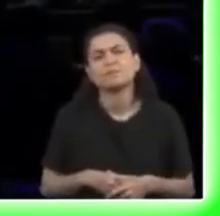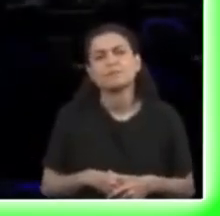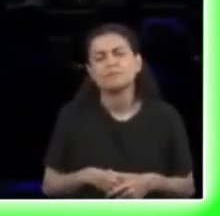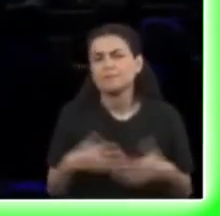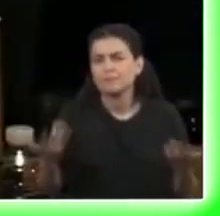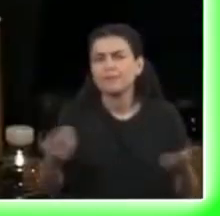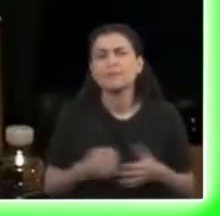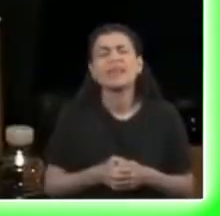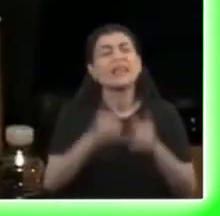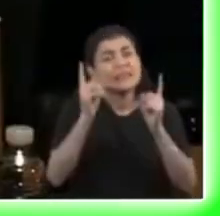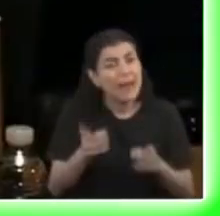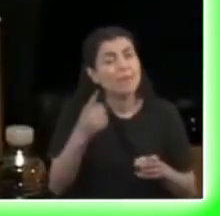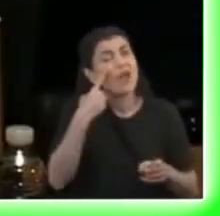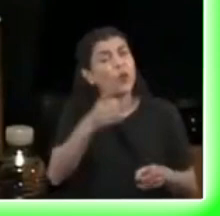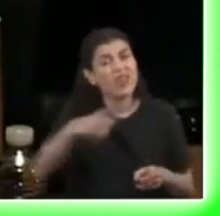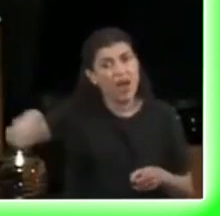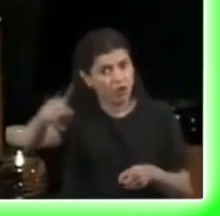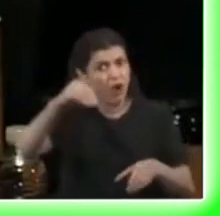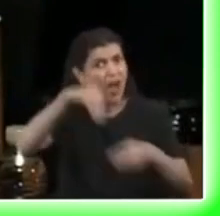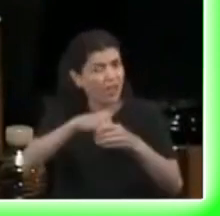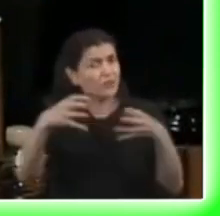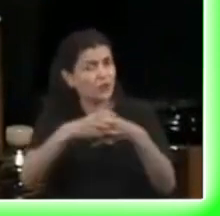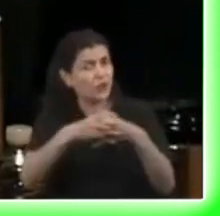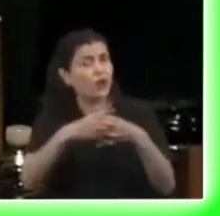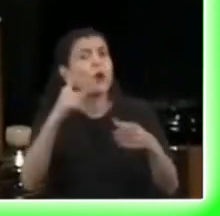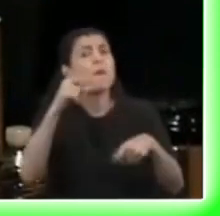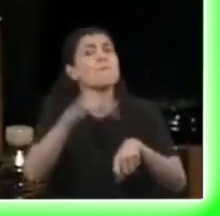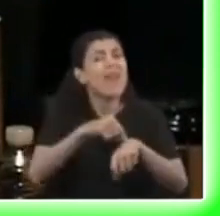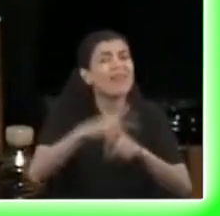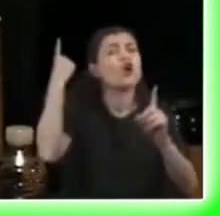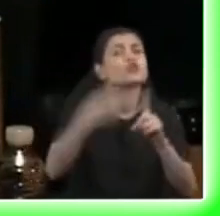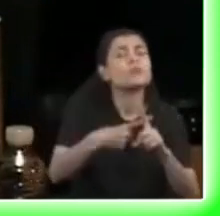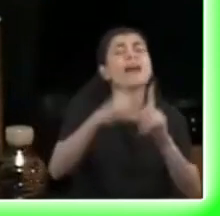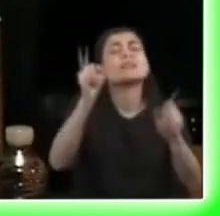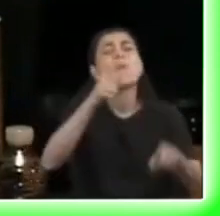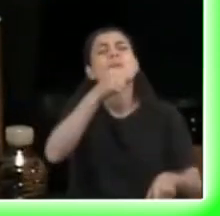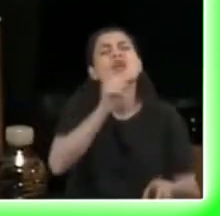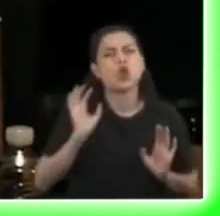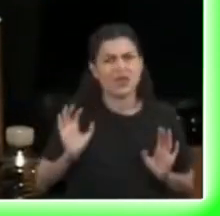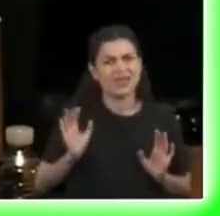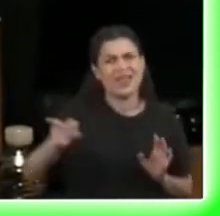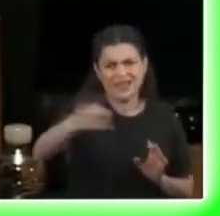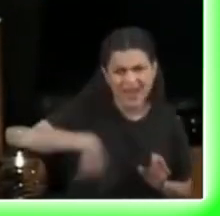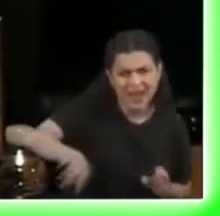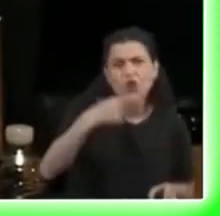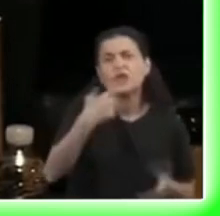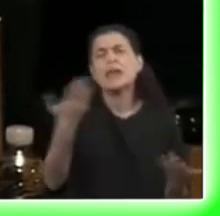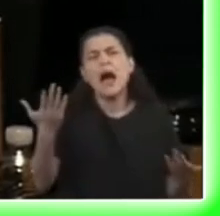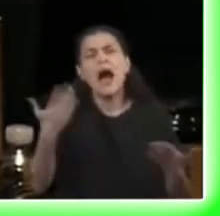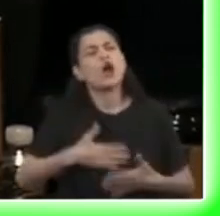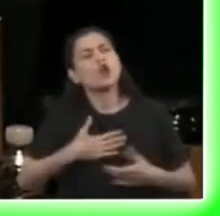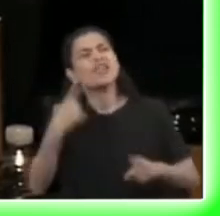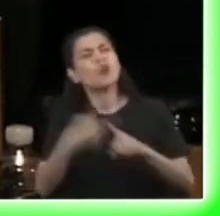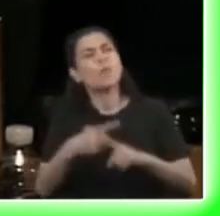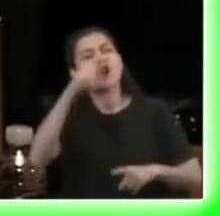Y también son cómplices de estos los periodistas, que tanto festejaban el Estado presente, que